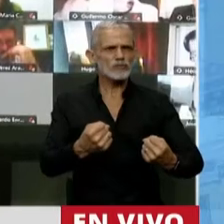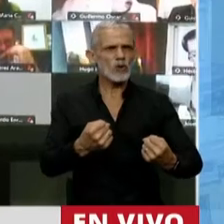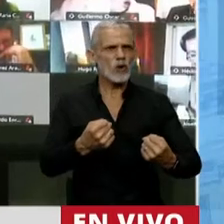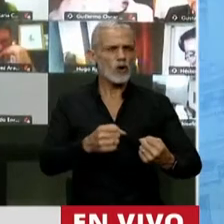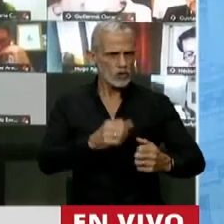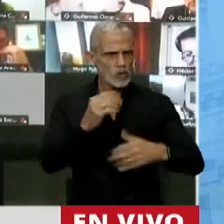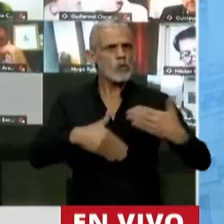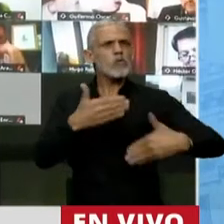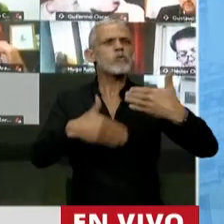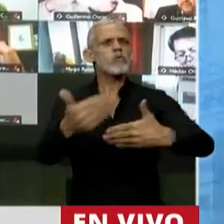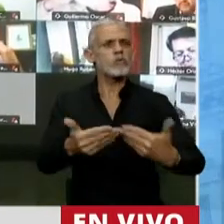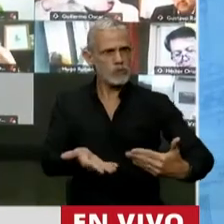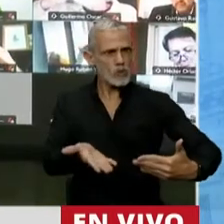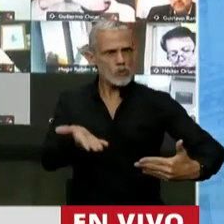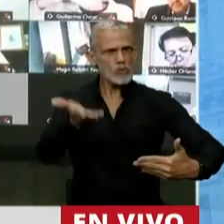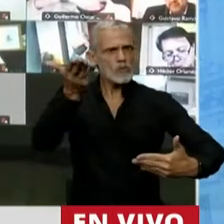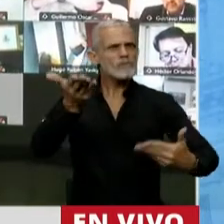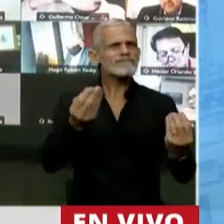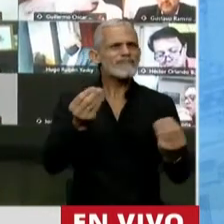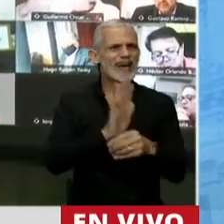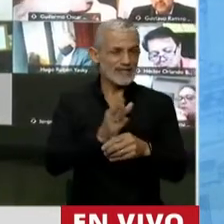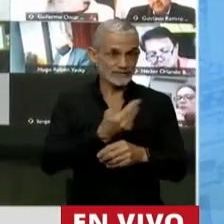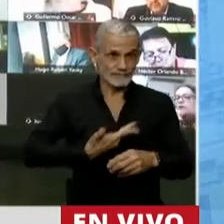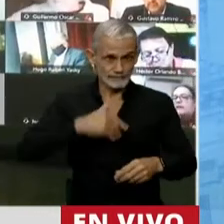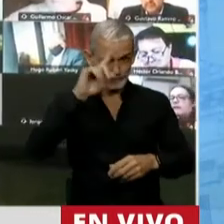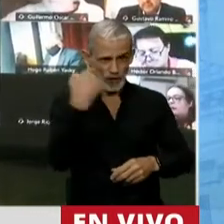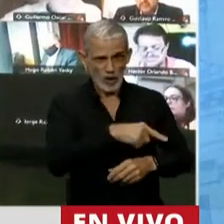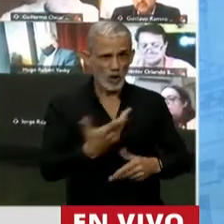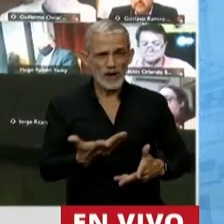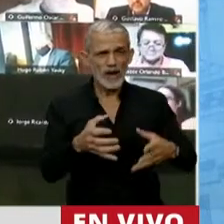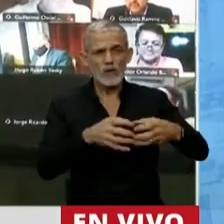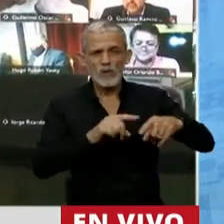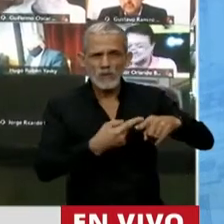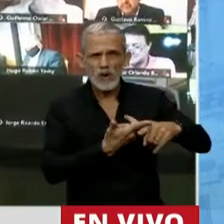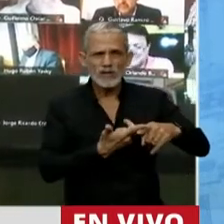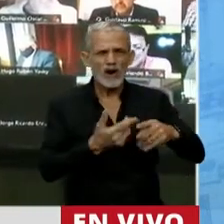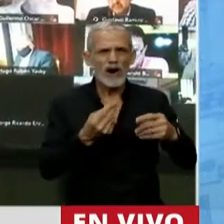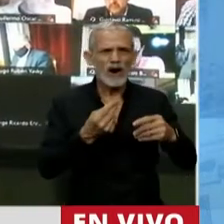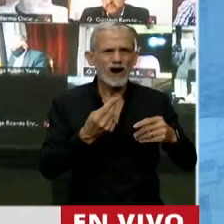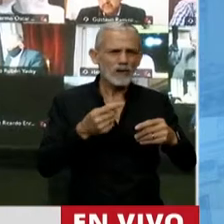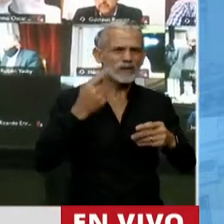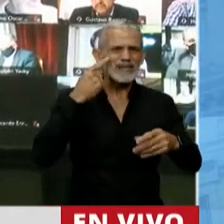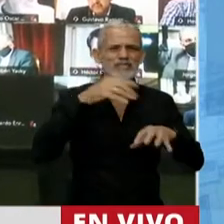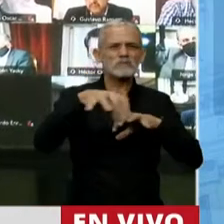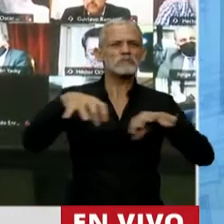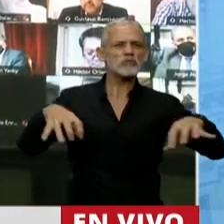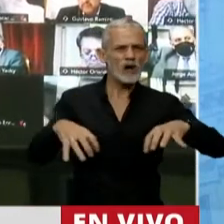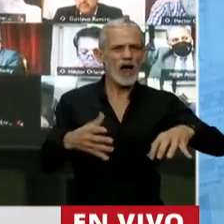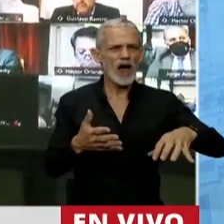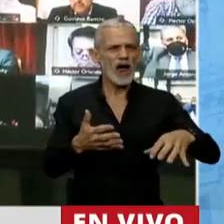mérito, el progreso. Creo que este oficialismo está yendo por algunas instituciones, por la